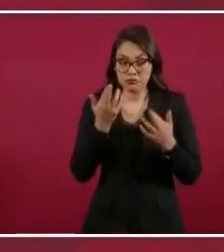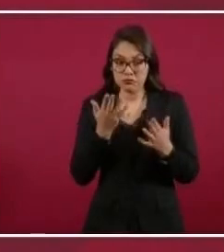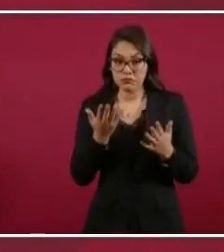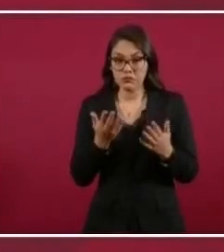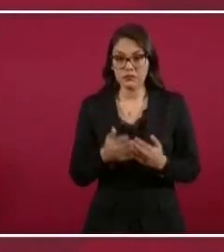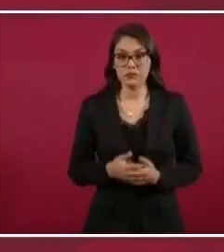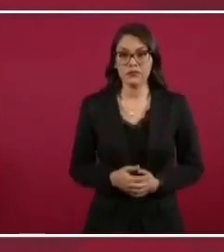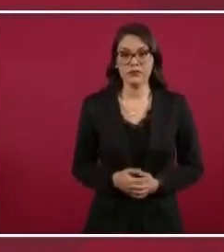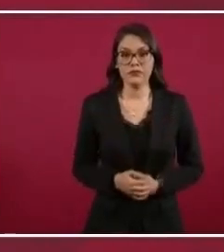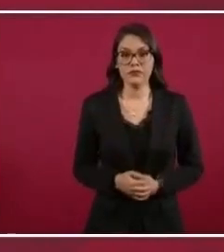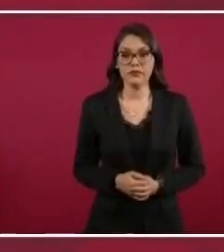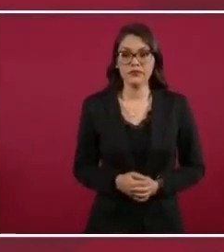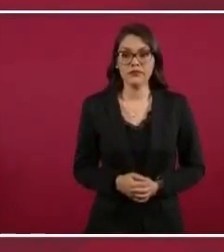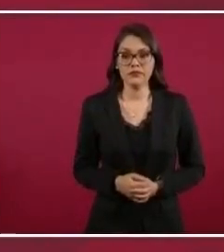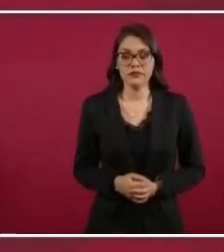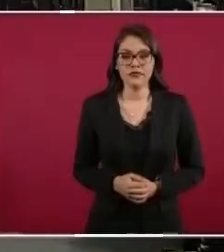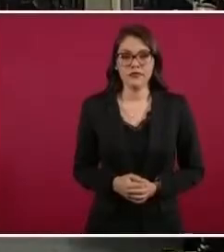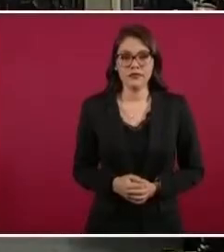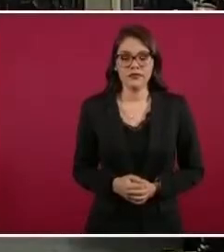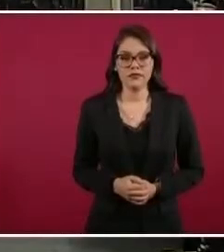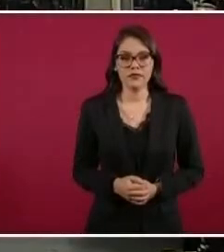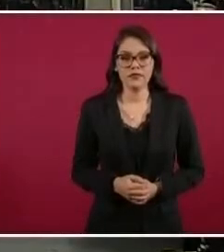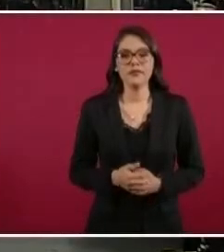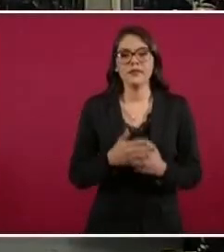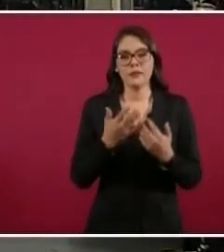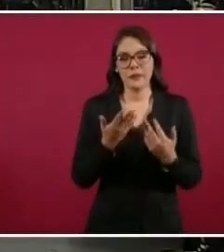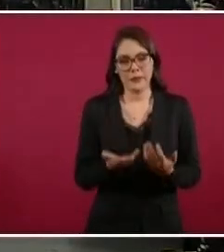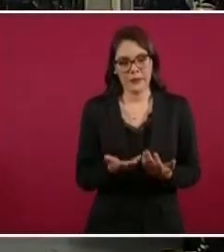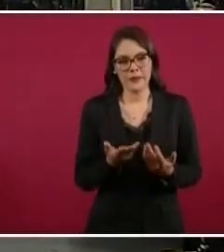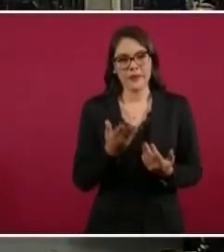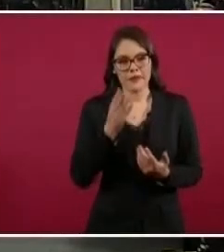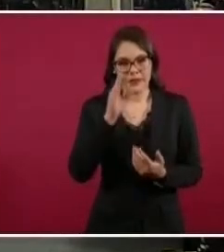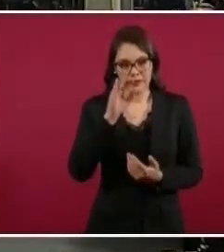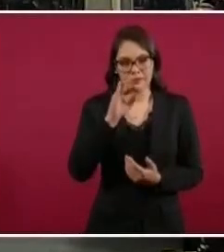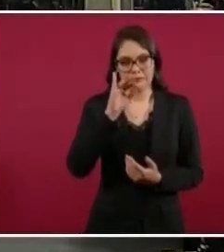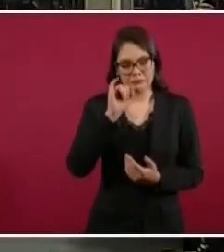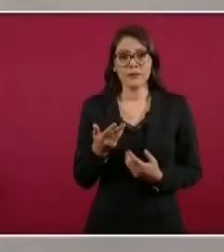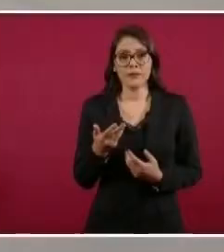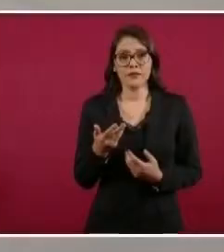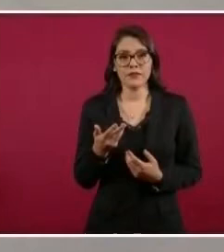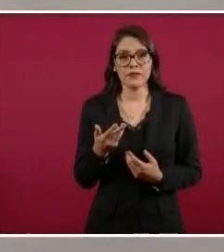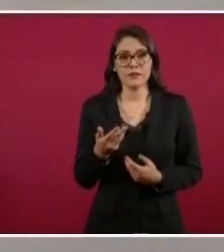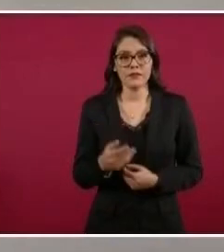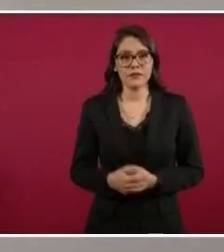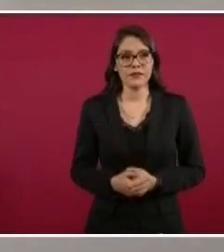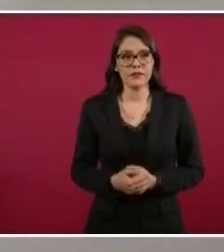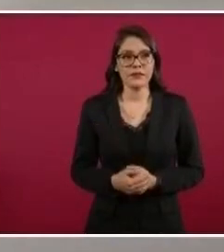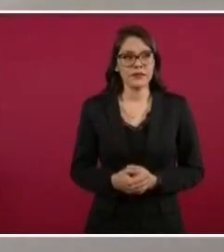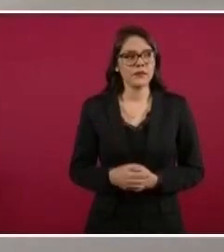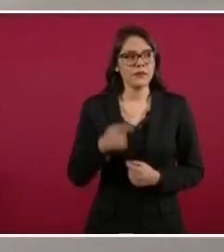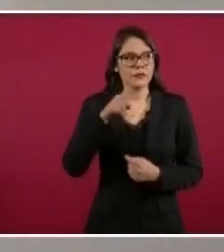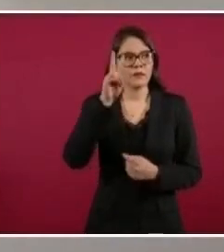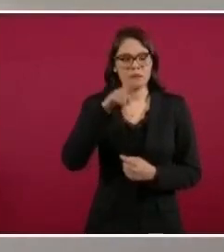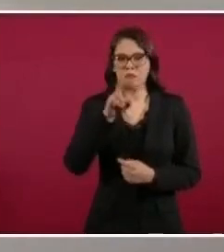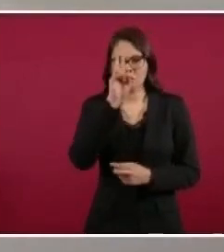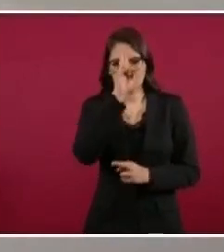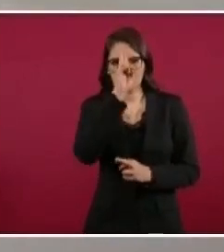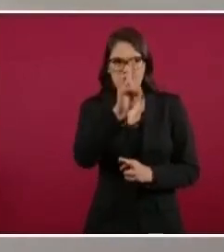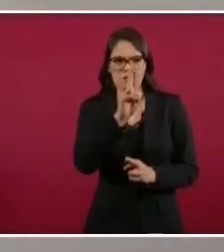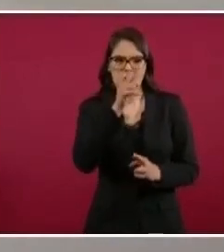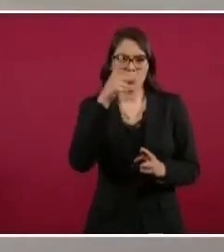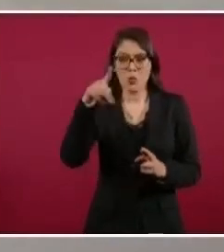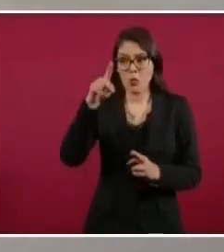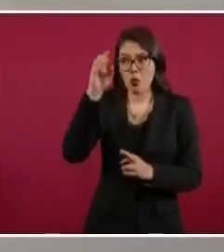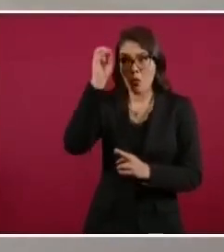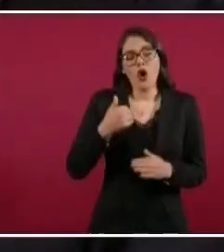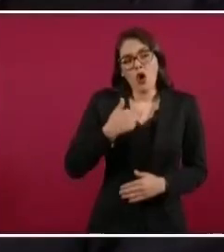de egresos de la Federación 2020. Al ser cuestionado sobre un comunicado que lanzó el INE en el que afirma que el recorte para la institución por